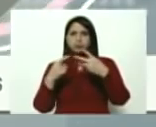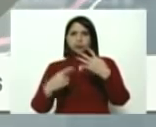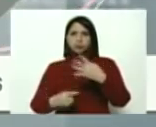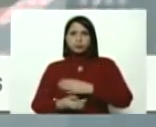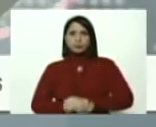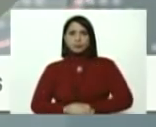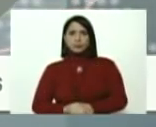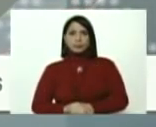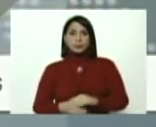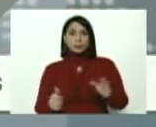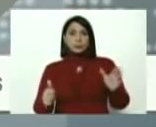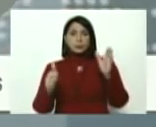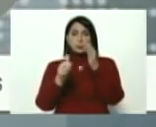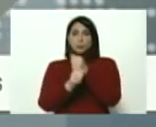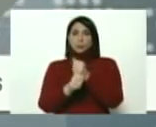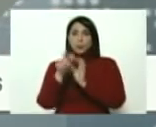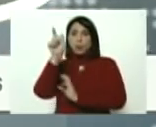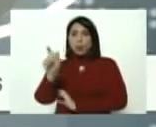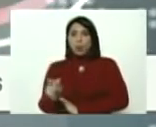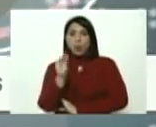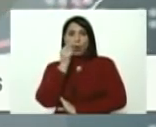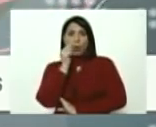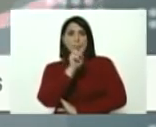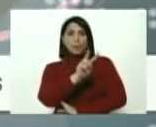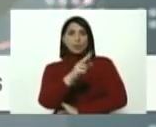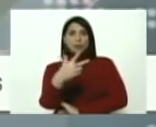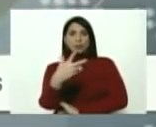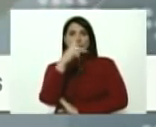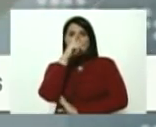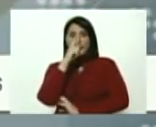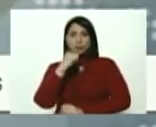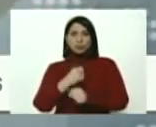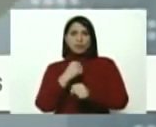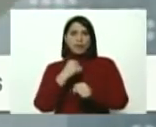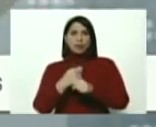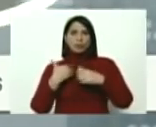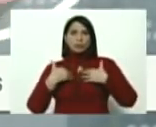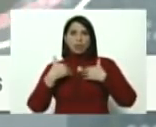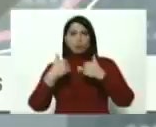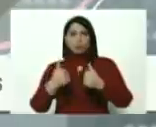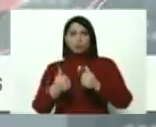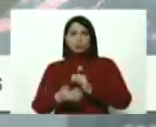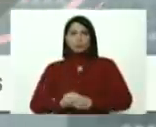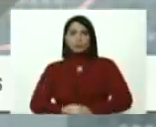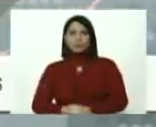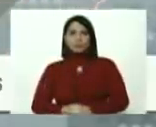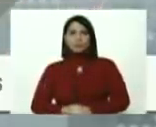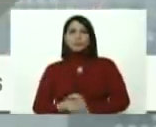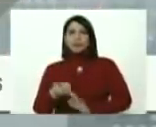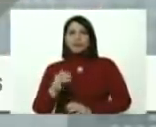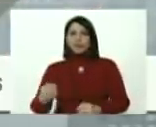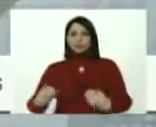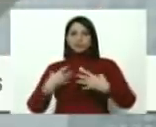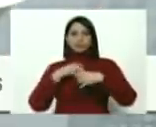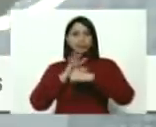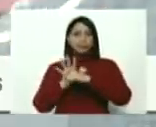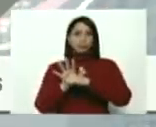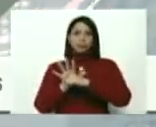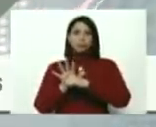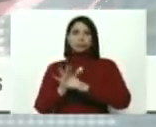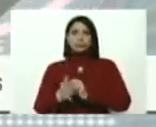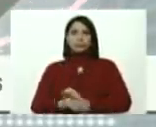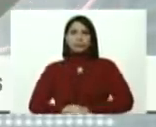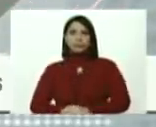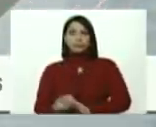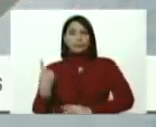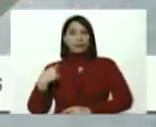se captó a un señor de 23 años de edad, trabajador de la salud, pues con infección por COVID-19.